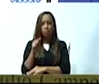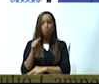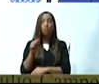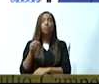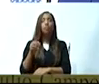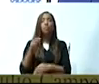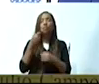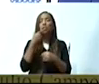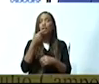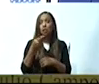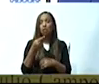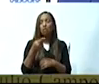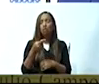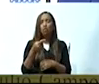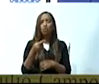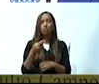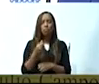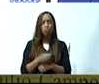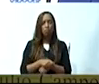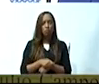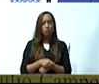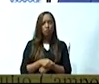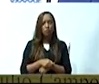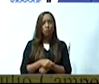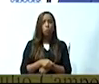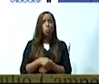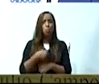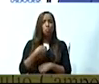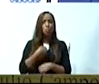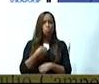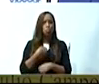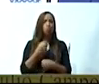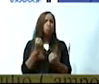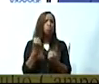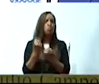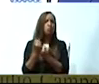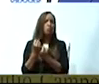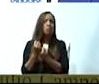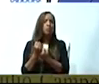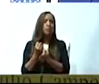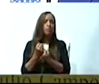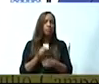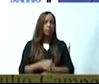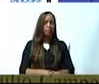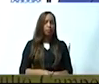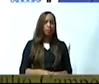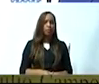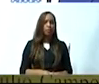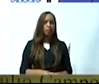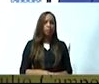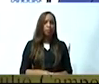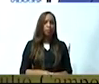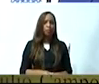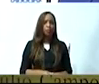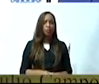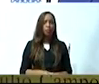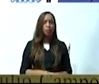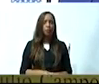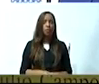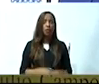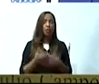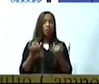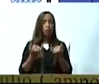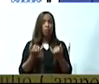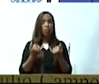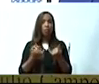Y he tomado este turno porque permanentemente, cada vez que tengo la oportunidad, yo